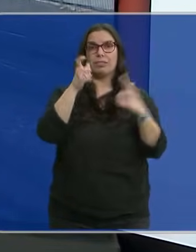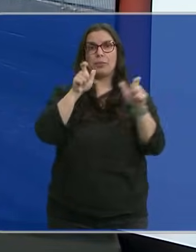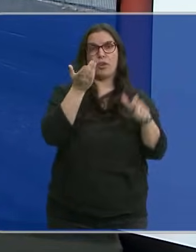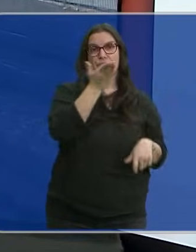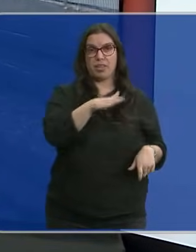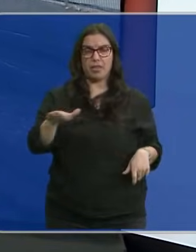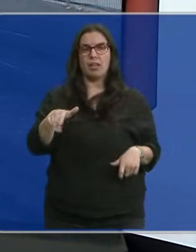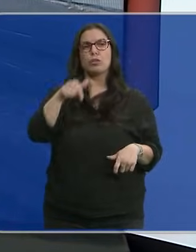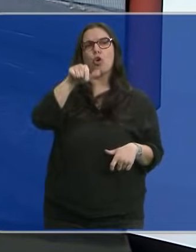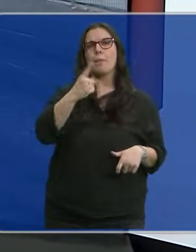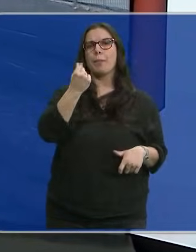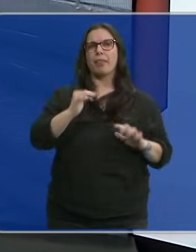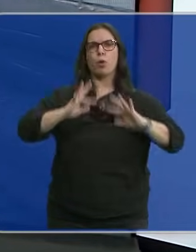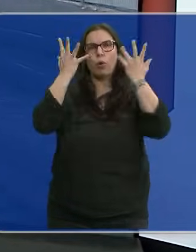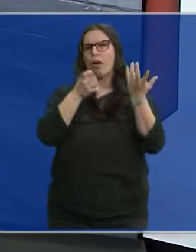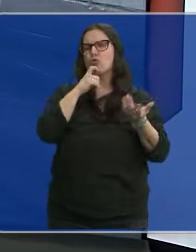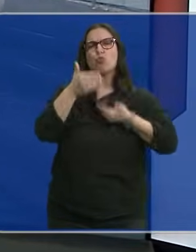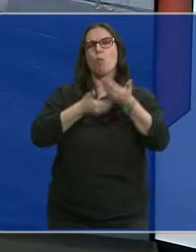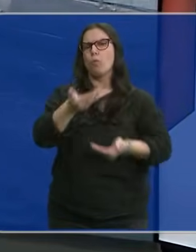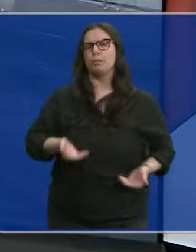¿cómo se ha desarrollado esta primera jornada?